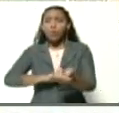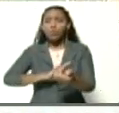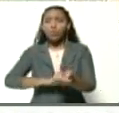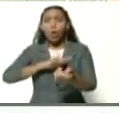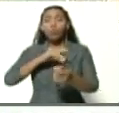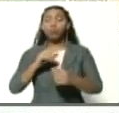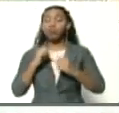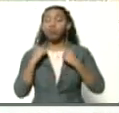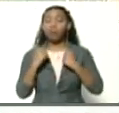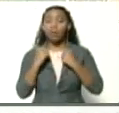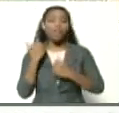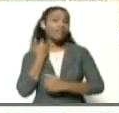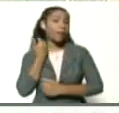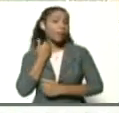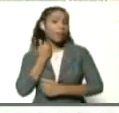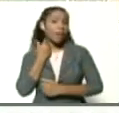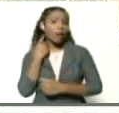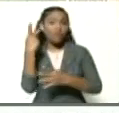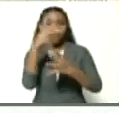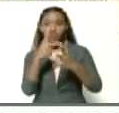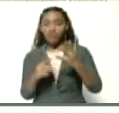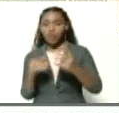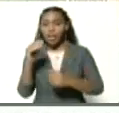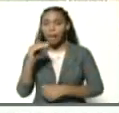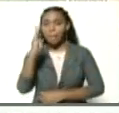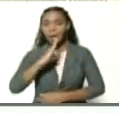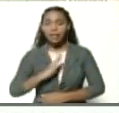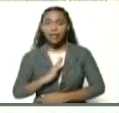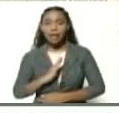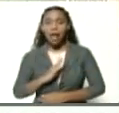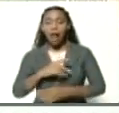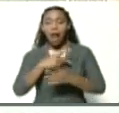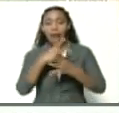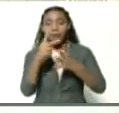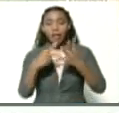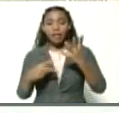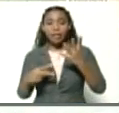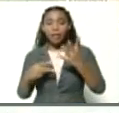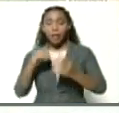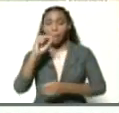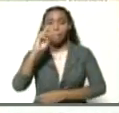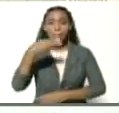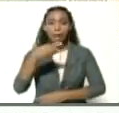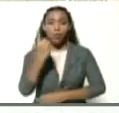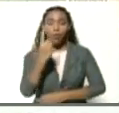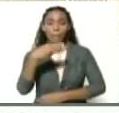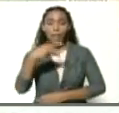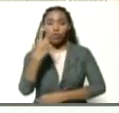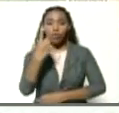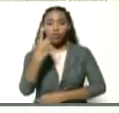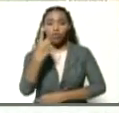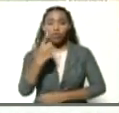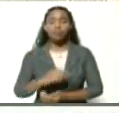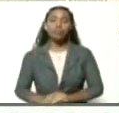una enfermedad con la variante Bolsonaro. La variante Bolsonaro, P1 y P2, es